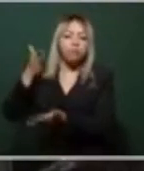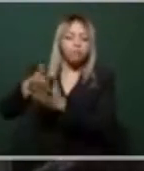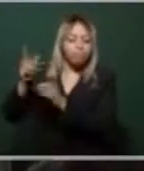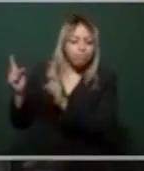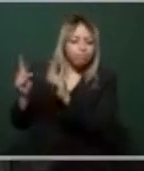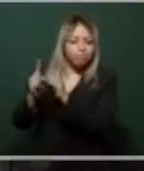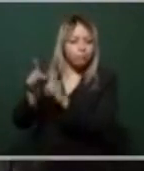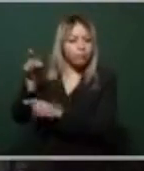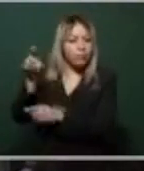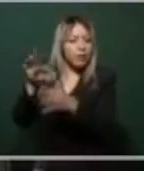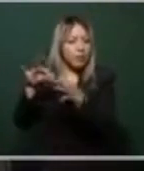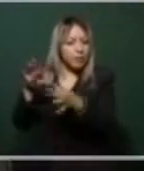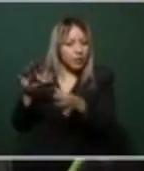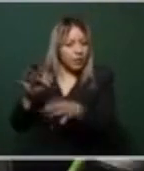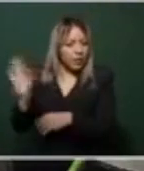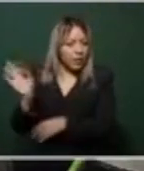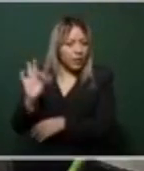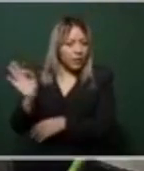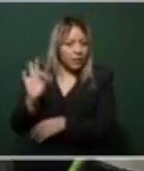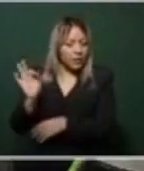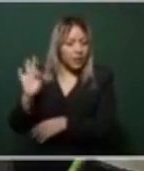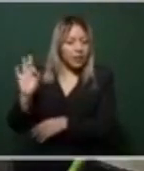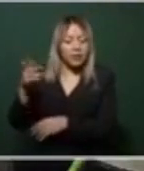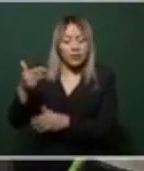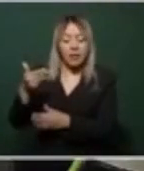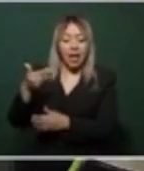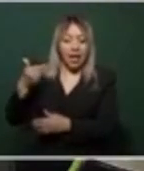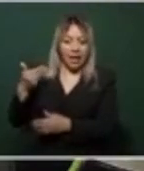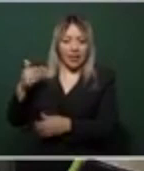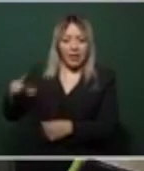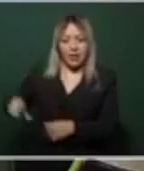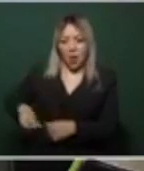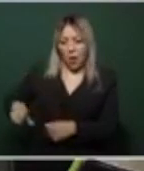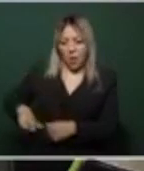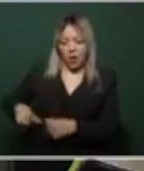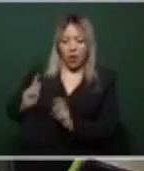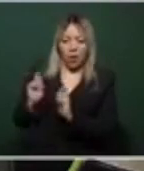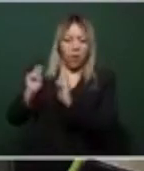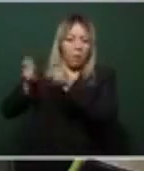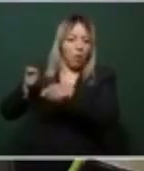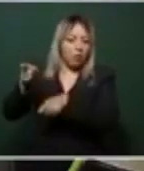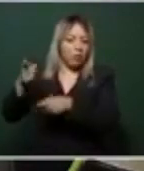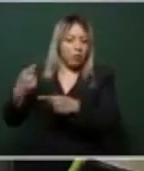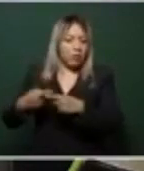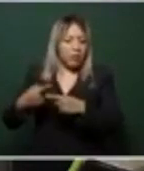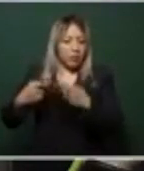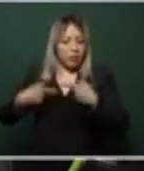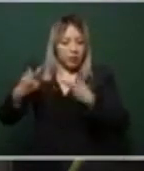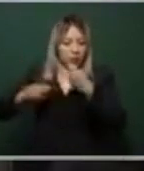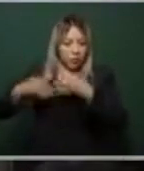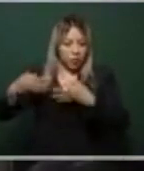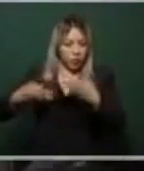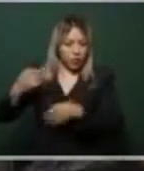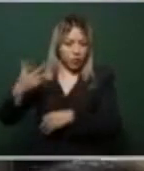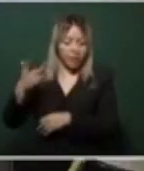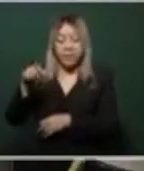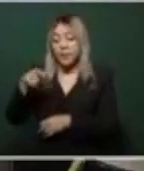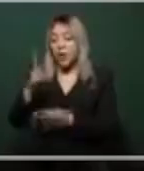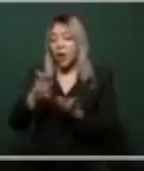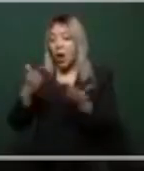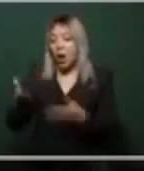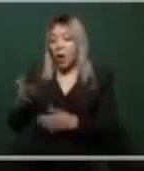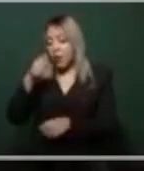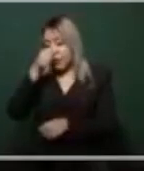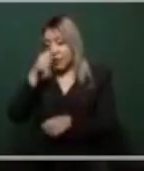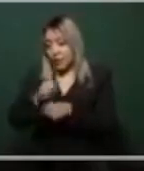era recomendable que hubiera dejado el gobernador anterior nombrado al fiscal. Y ahora hay una denuncia de la Secretaría de Seguridad Pública de Veracruz